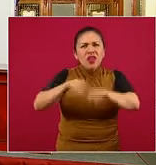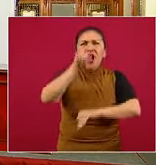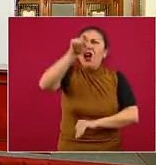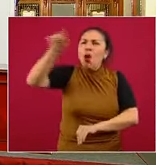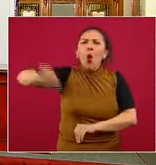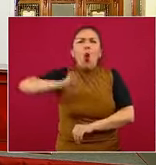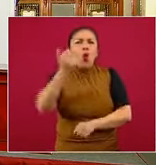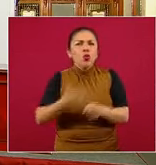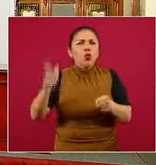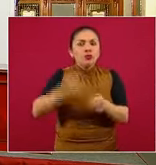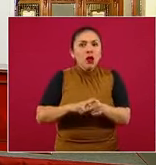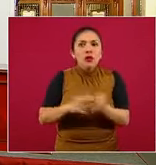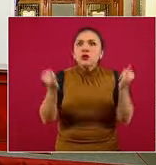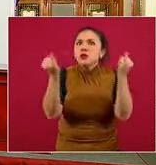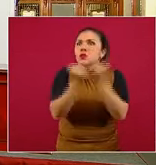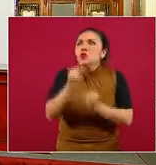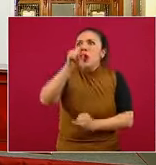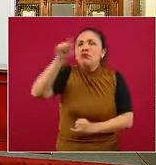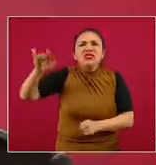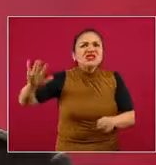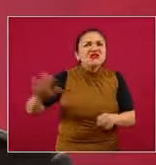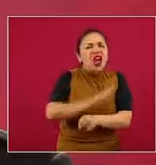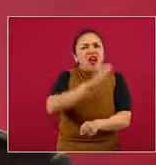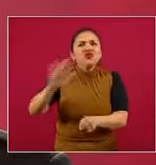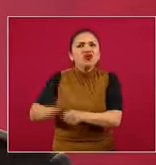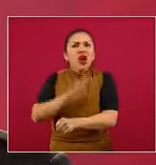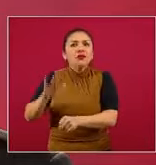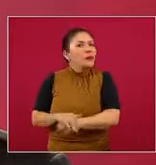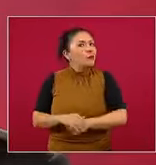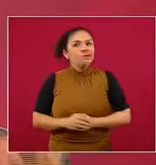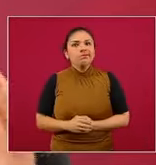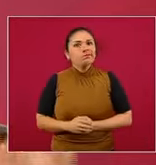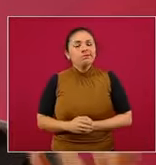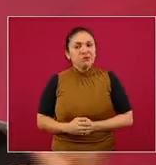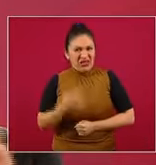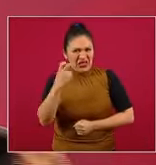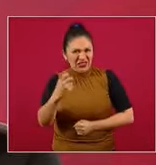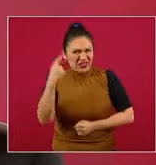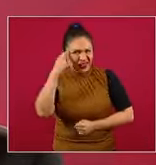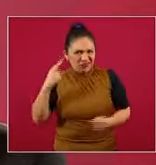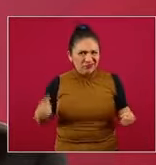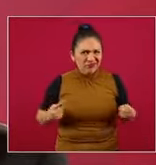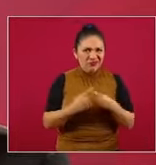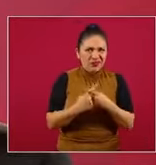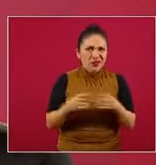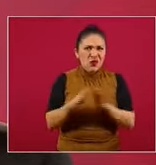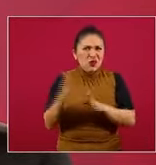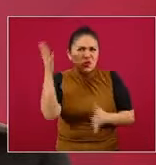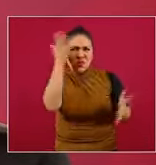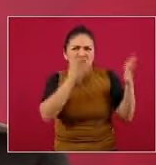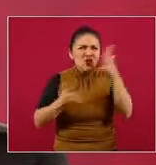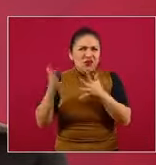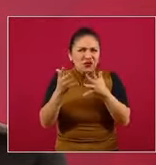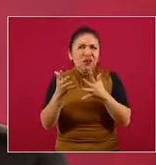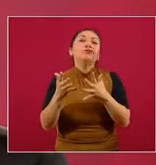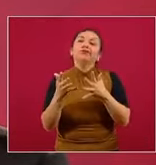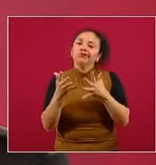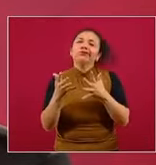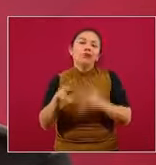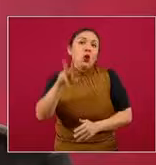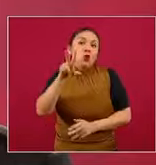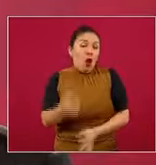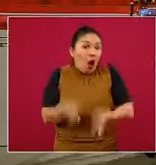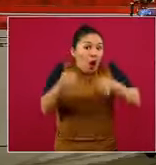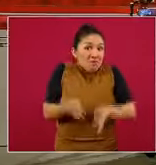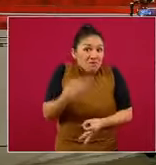otros hospitales y también sus hospitales están llenos. Y surge una conclusión evidentemente fuera